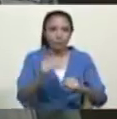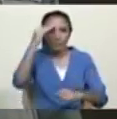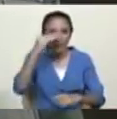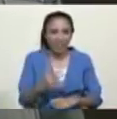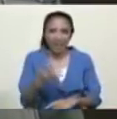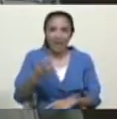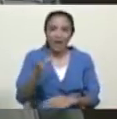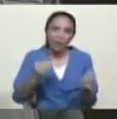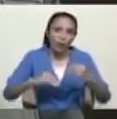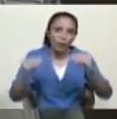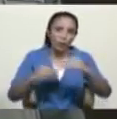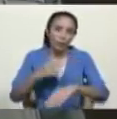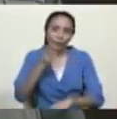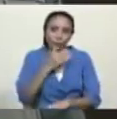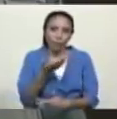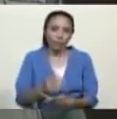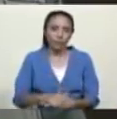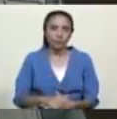Venezuela.